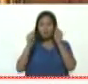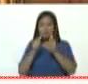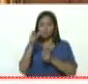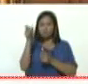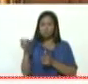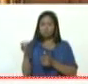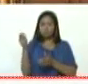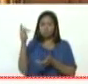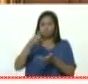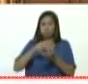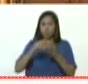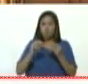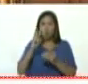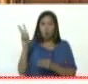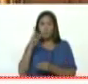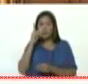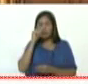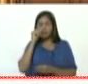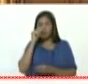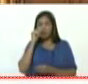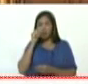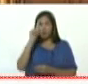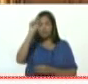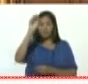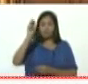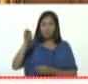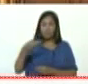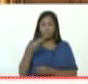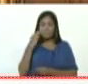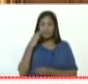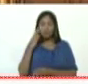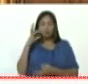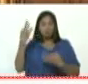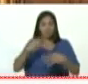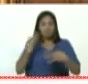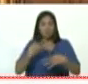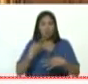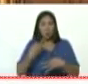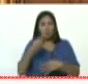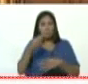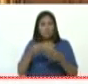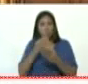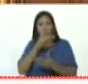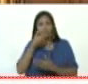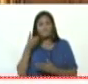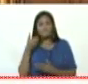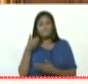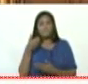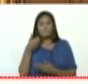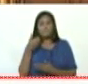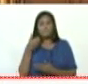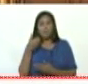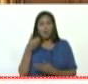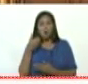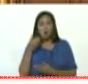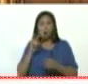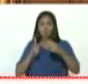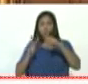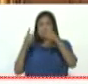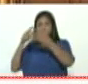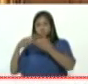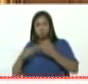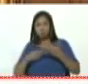venezolanos y venezolanas. Y te ves como va a ser, estoy seguro. Sea el mejor canal de entretenimiento y